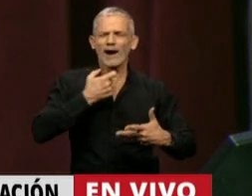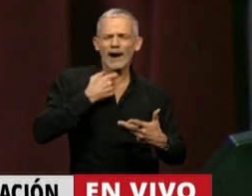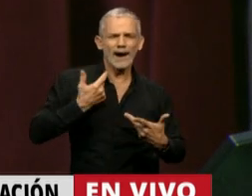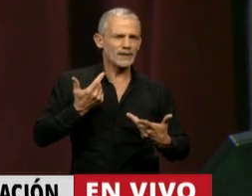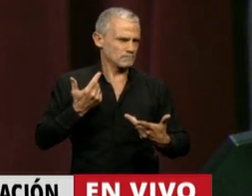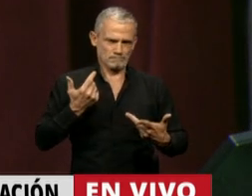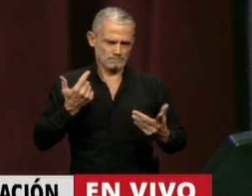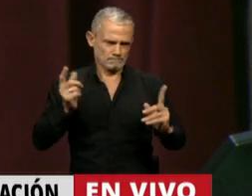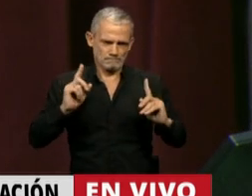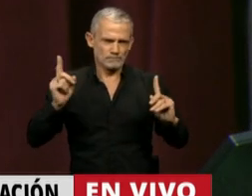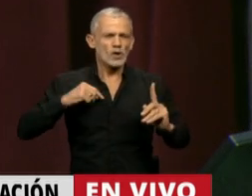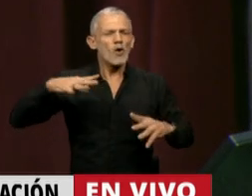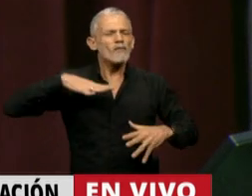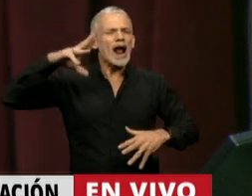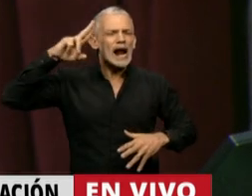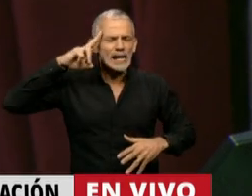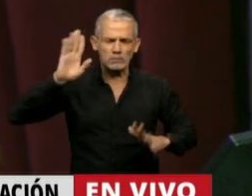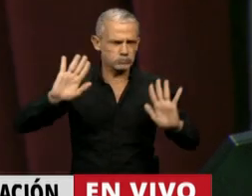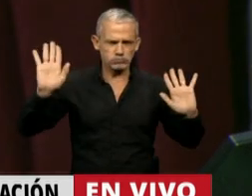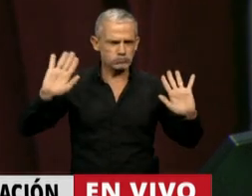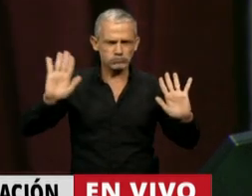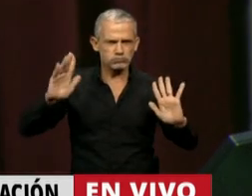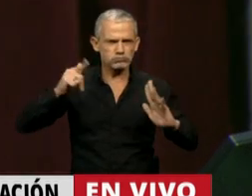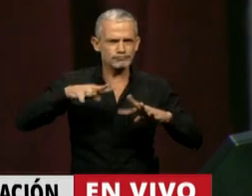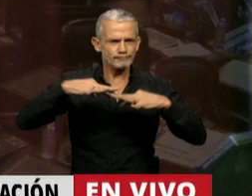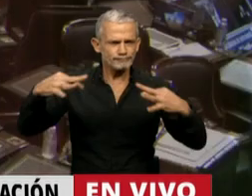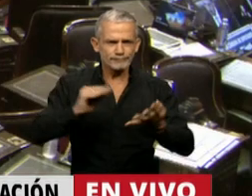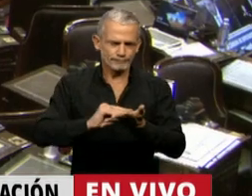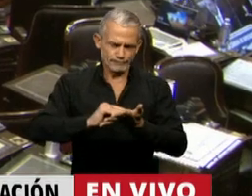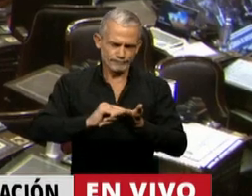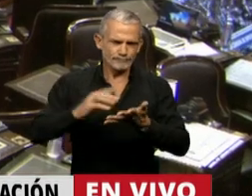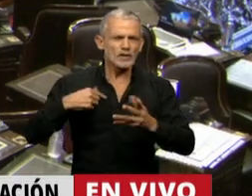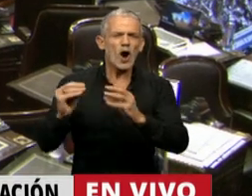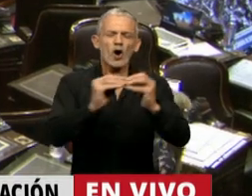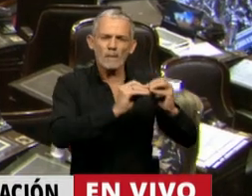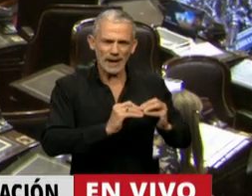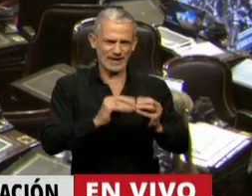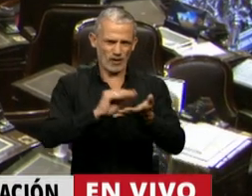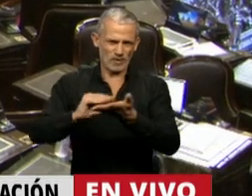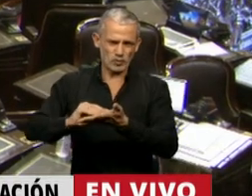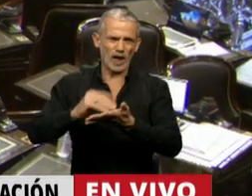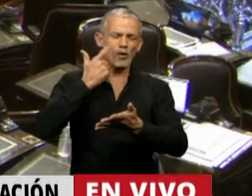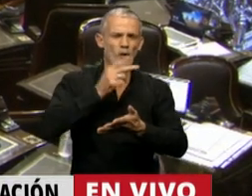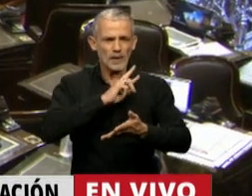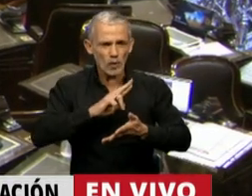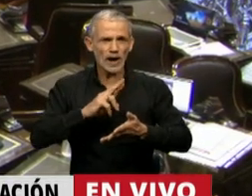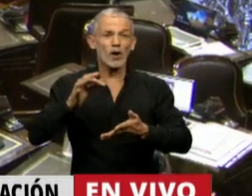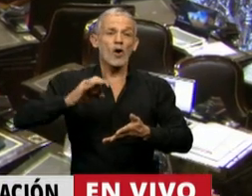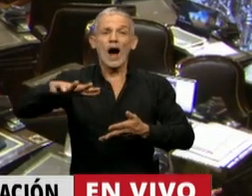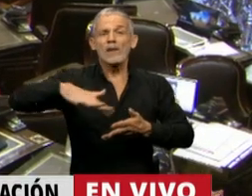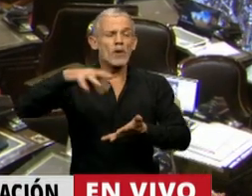intención faltar el respeto a esta honorable cámara a mis pares diputados y diputadas ni al